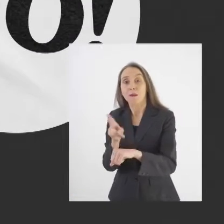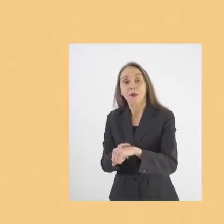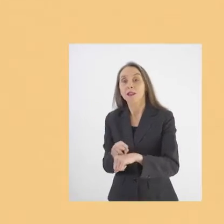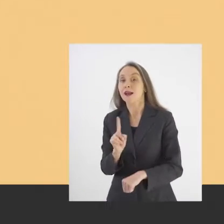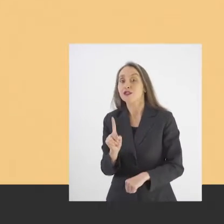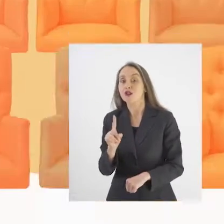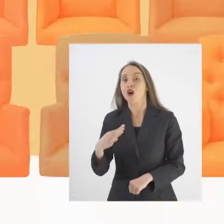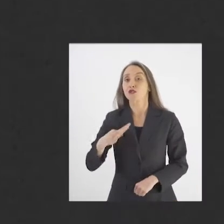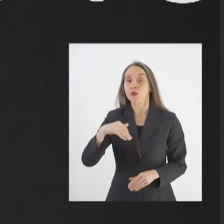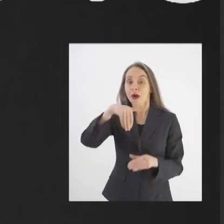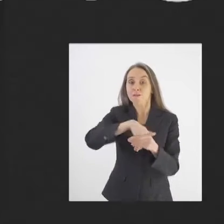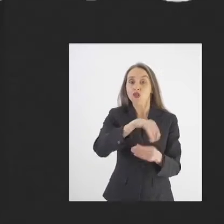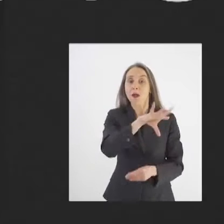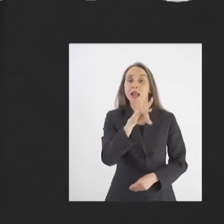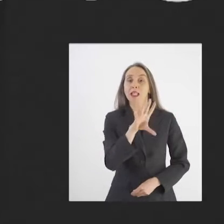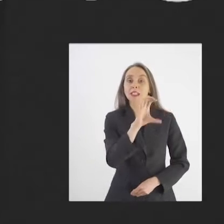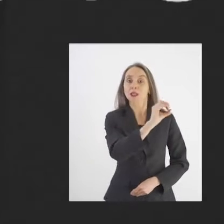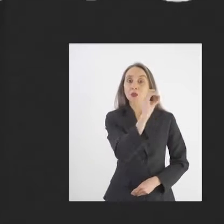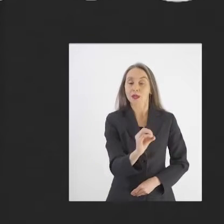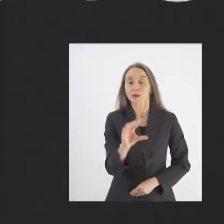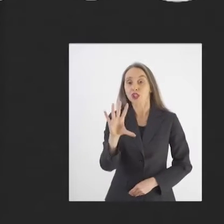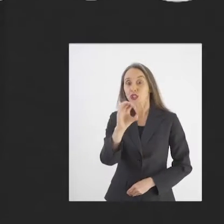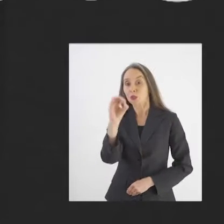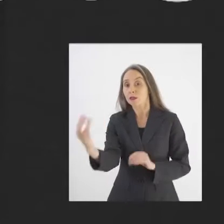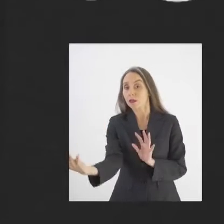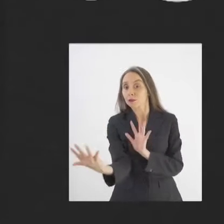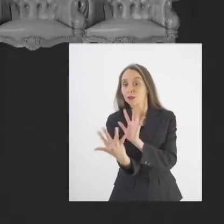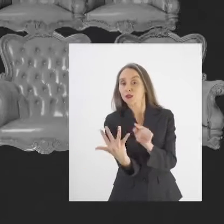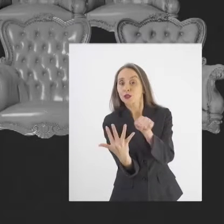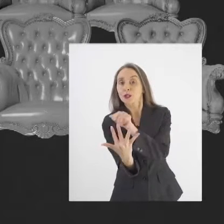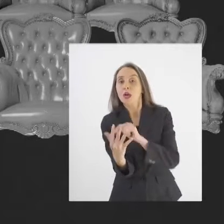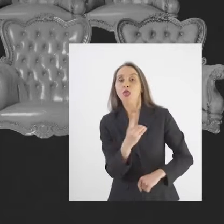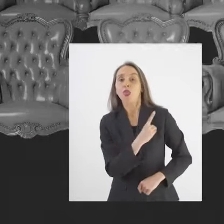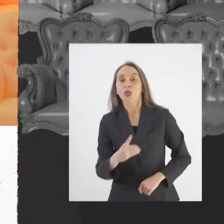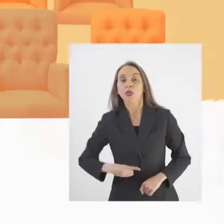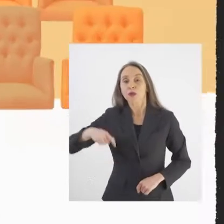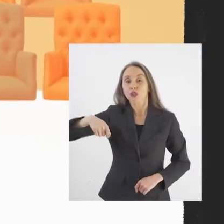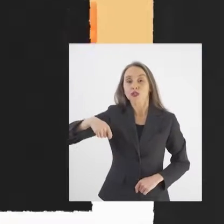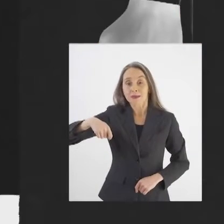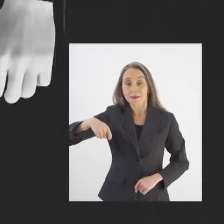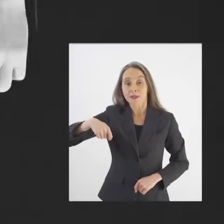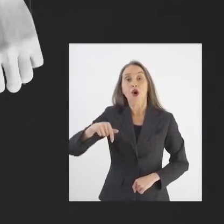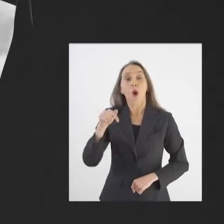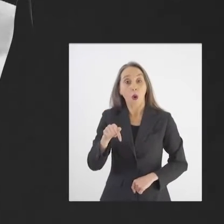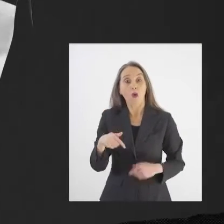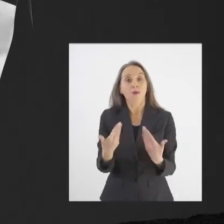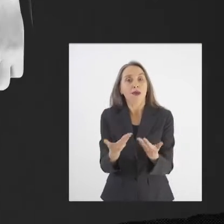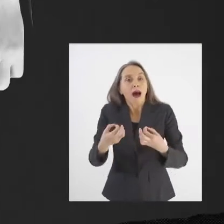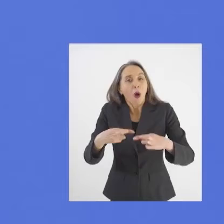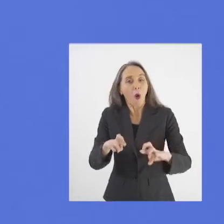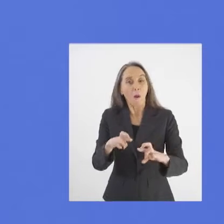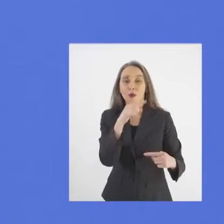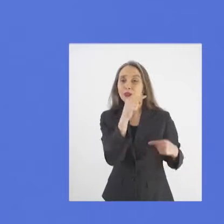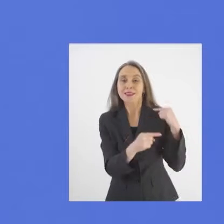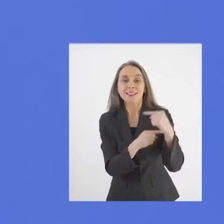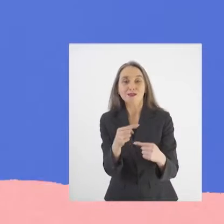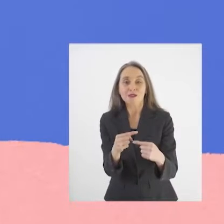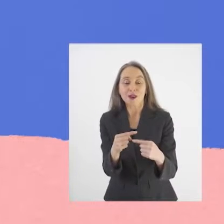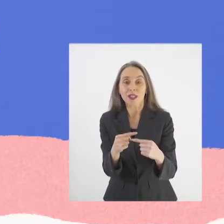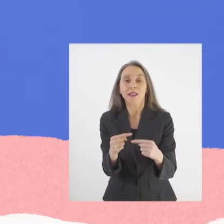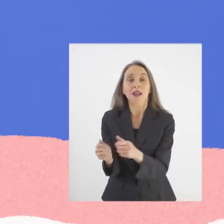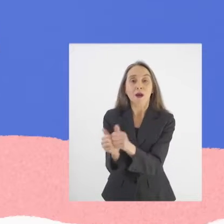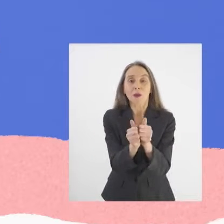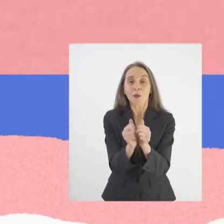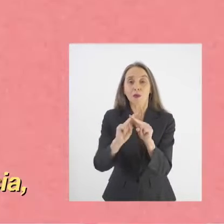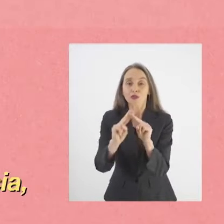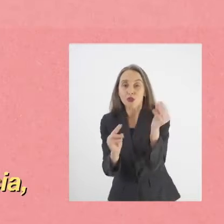no. Solo es elegida en un 50%. El otro 50% serán actuales parlamentarios elegidos por ellos mismos. Hoy tenemos una